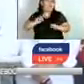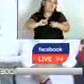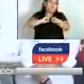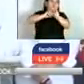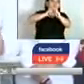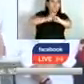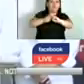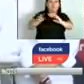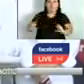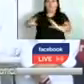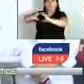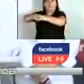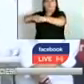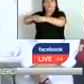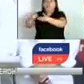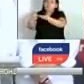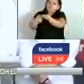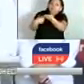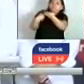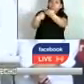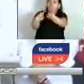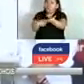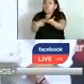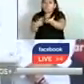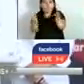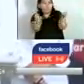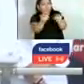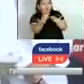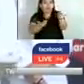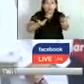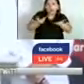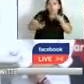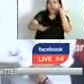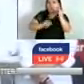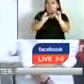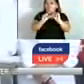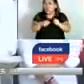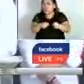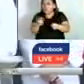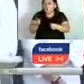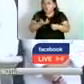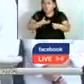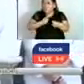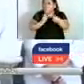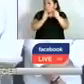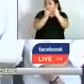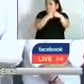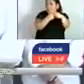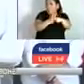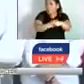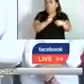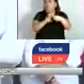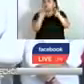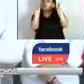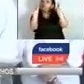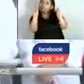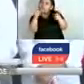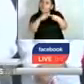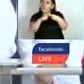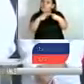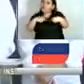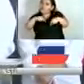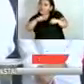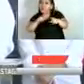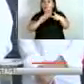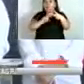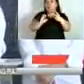nuevo congreso y reunirnos y escuchar a nuestra militancia y poder descubrir qué cosas tenemos que cambiar, qué cosas tenemos que mantener. Tenemos